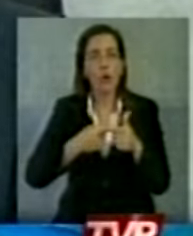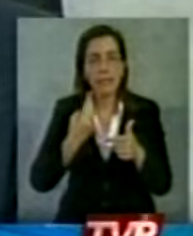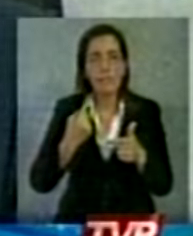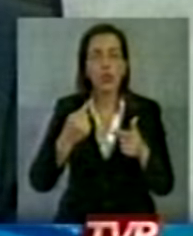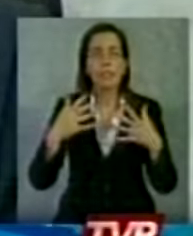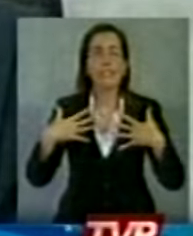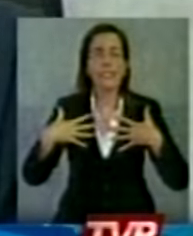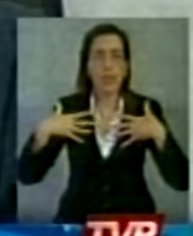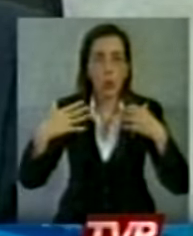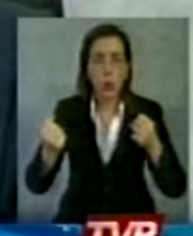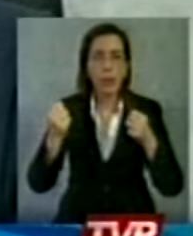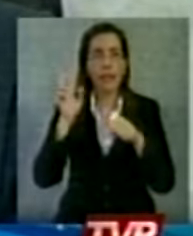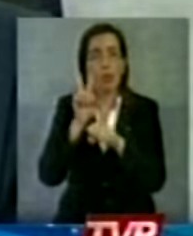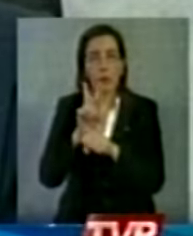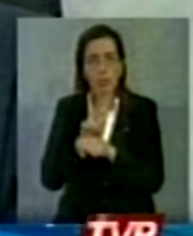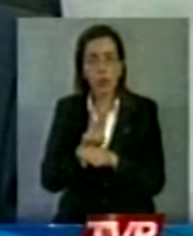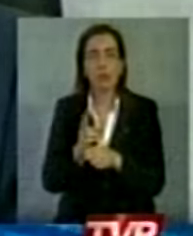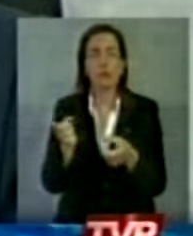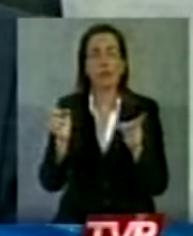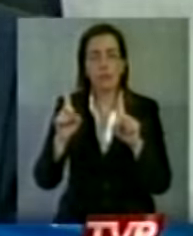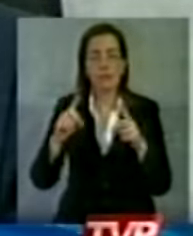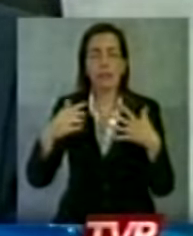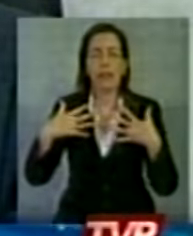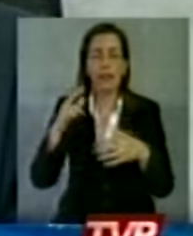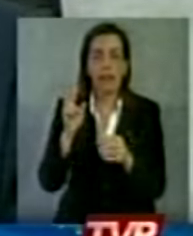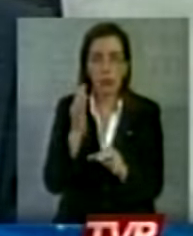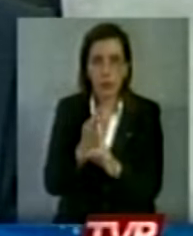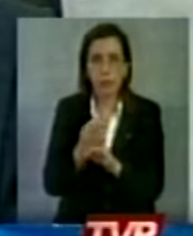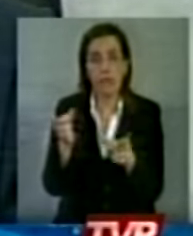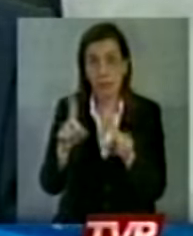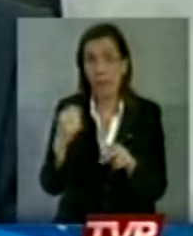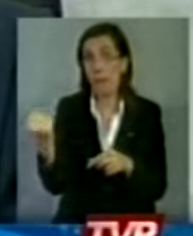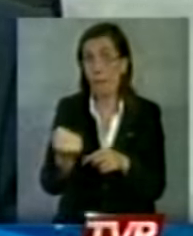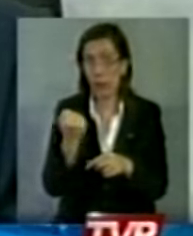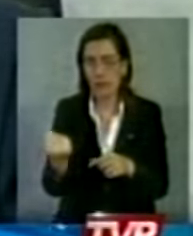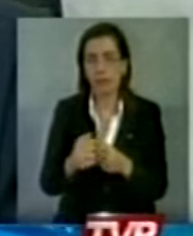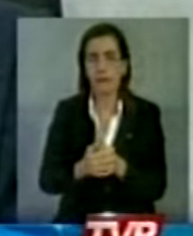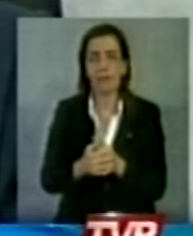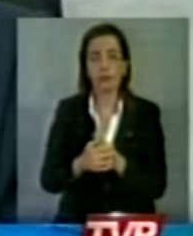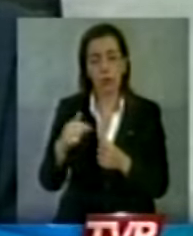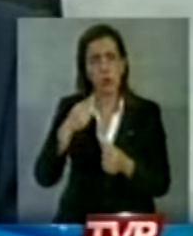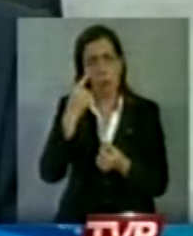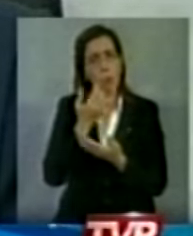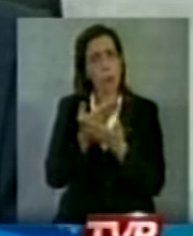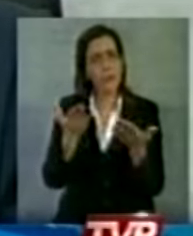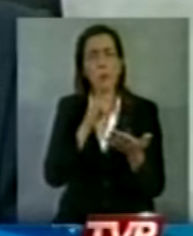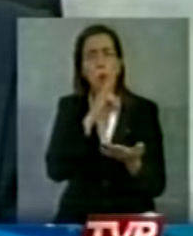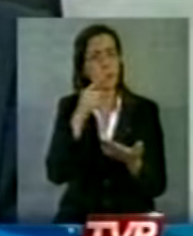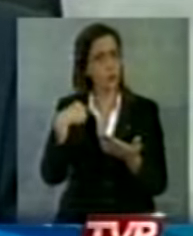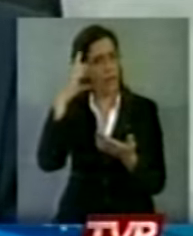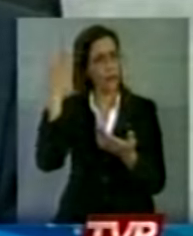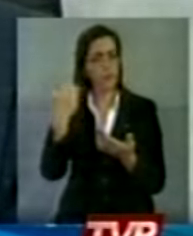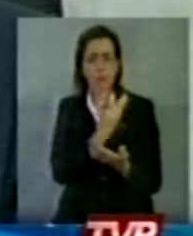de educación, de seguridad, de producción. Este es el Tucumán que le propuse al asumir